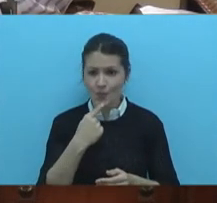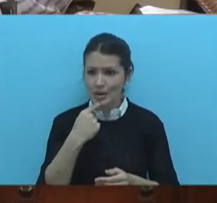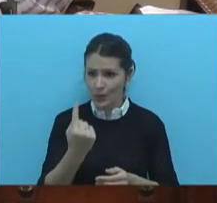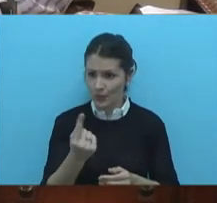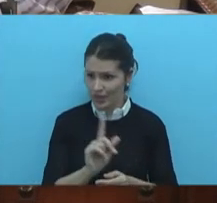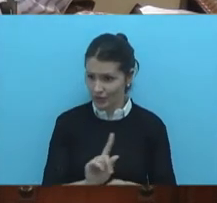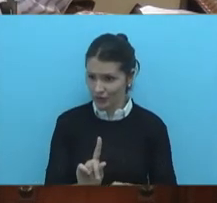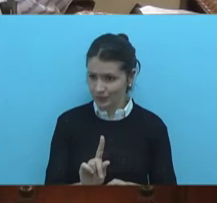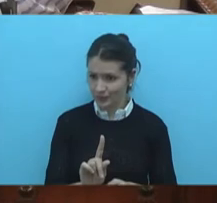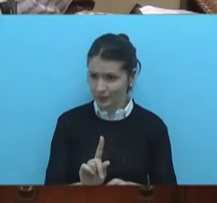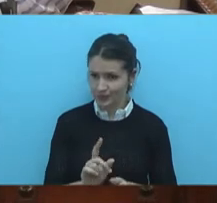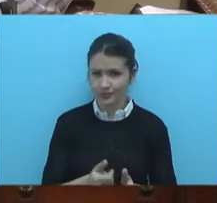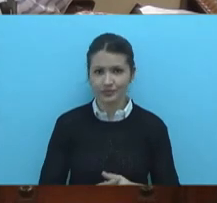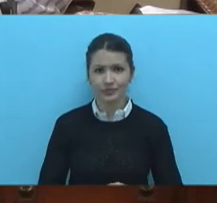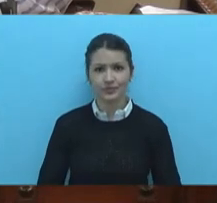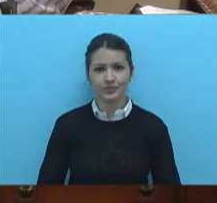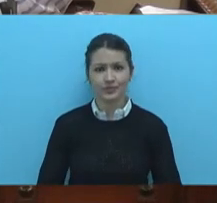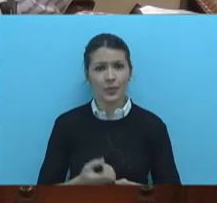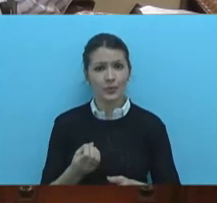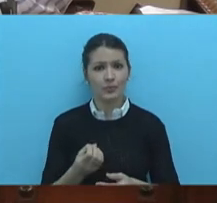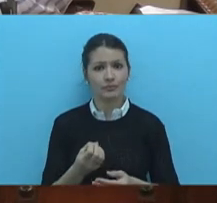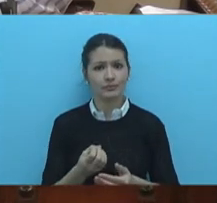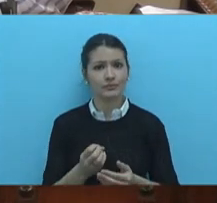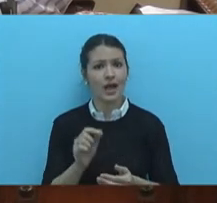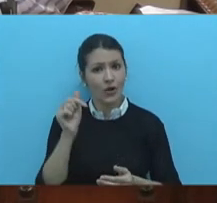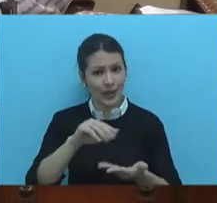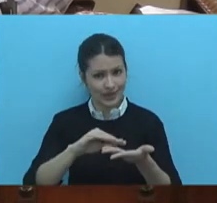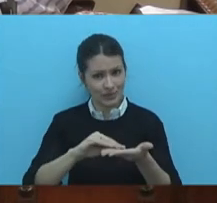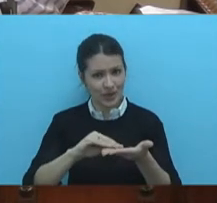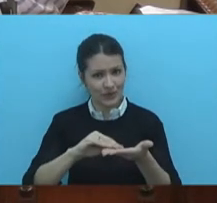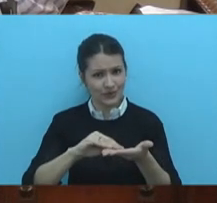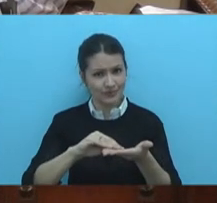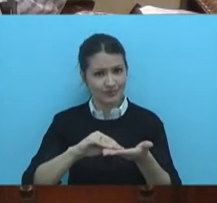palabra. Bueno, entonces, diputado